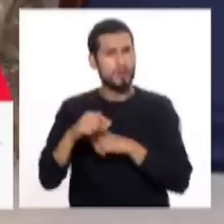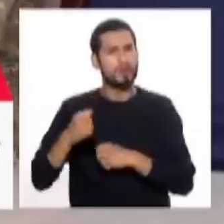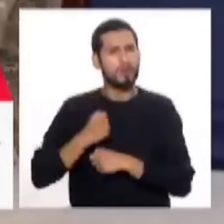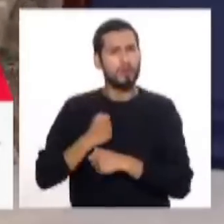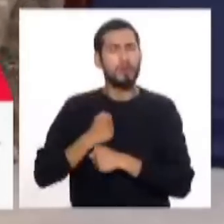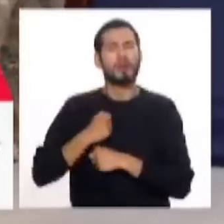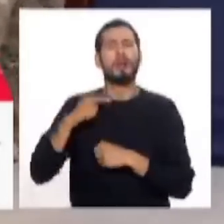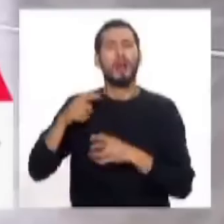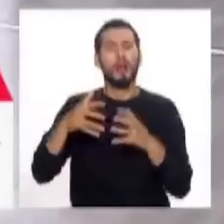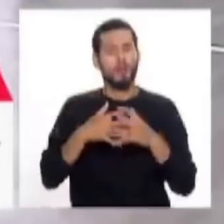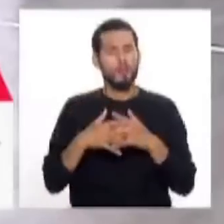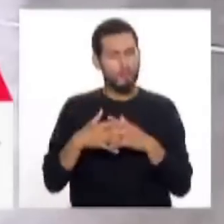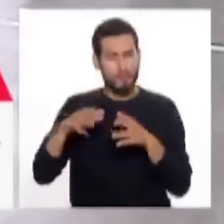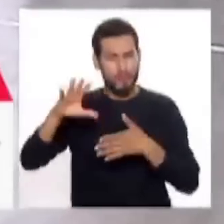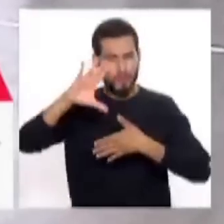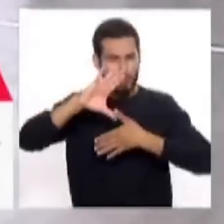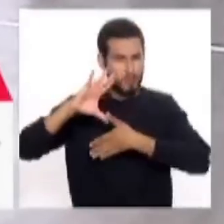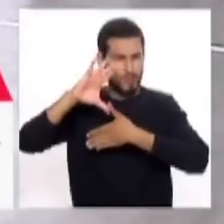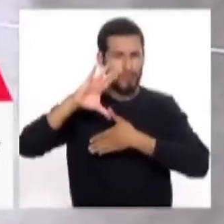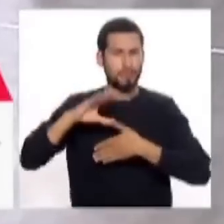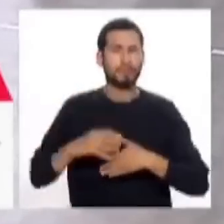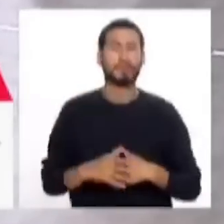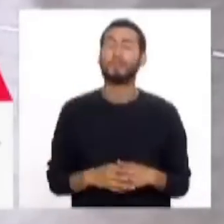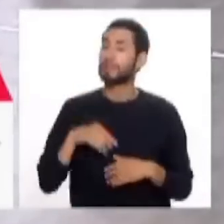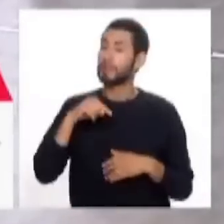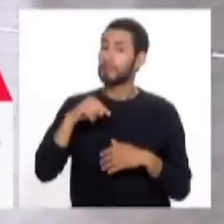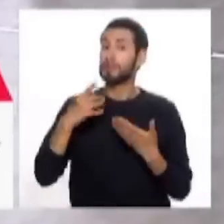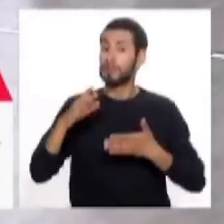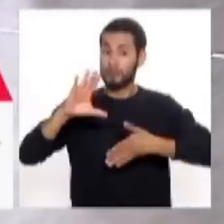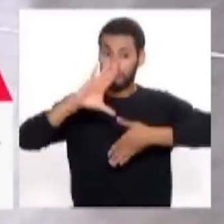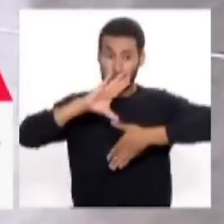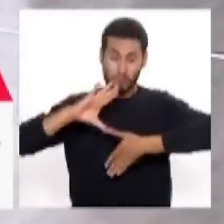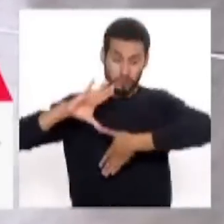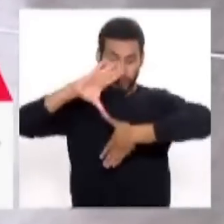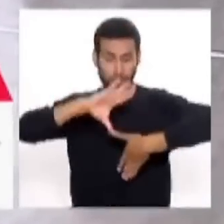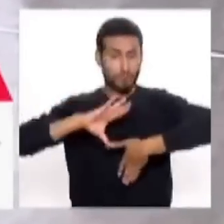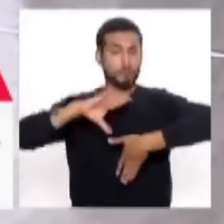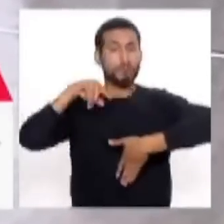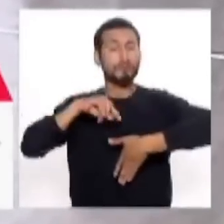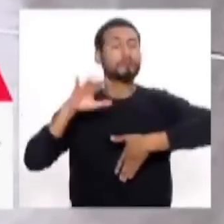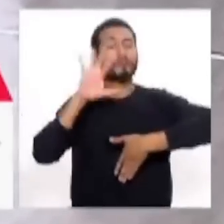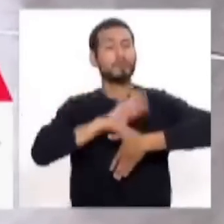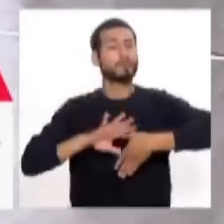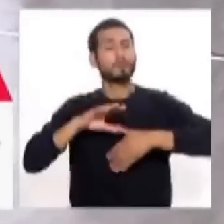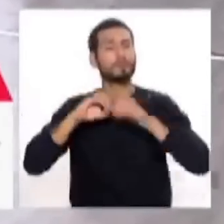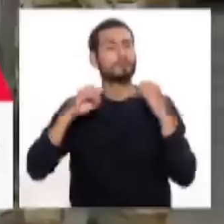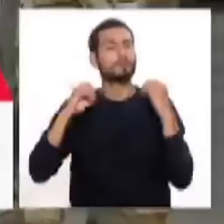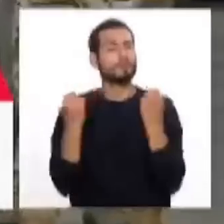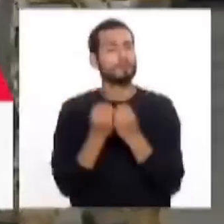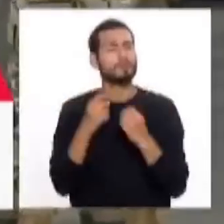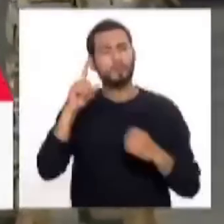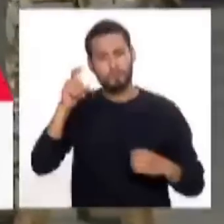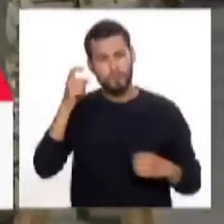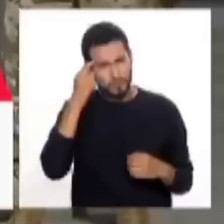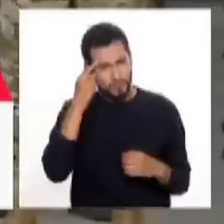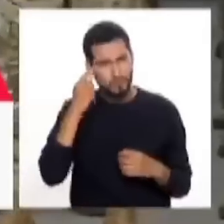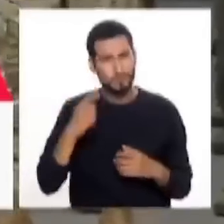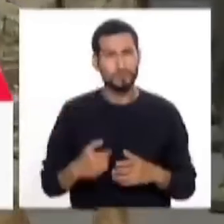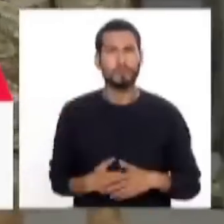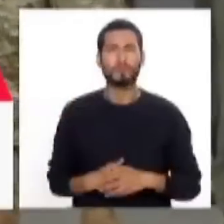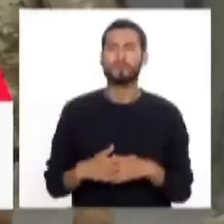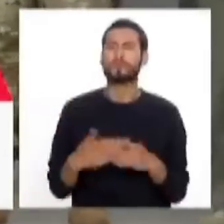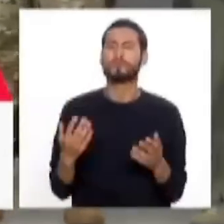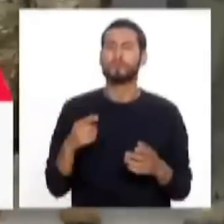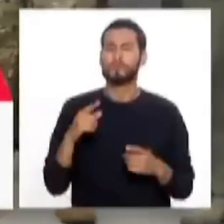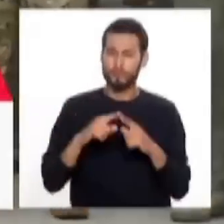Fuerzas Americanas. Hay que señalar que el Sistema de Cooperación de las Fuerzas Americanas es una organización apolítica y de